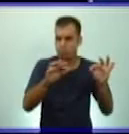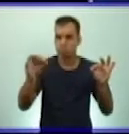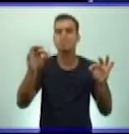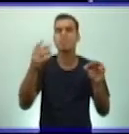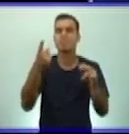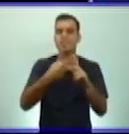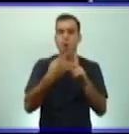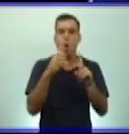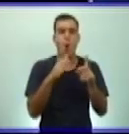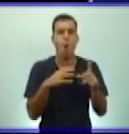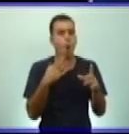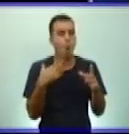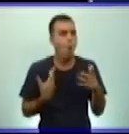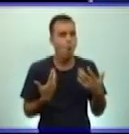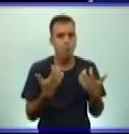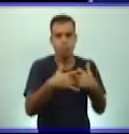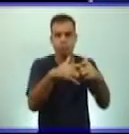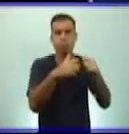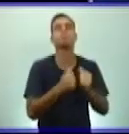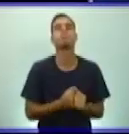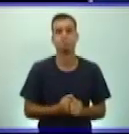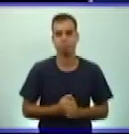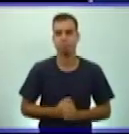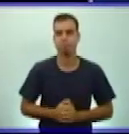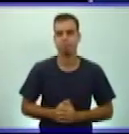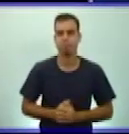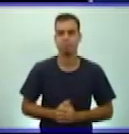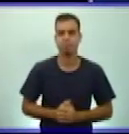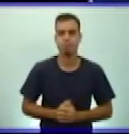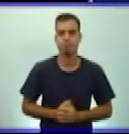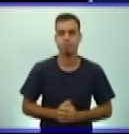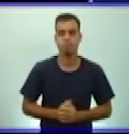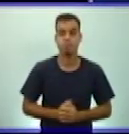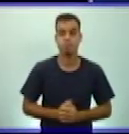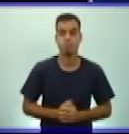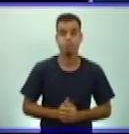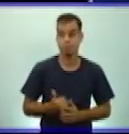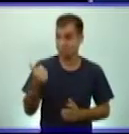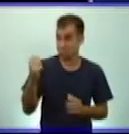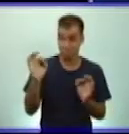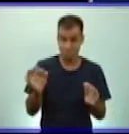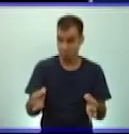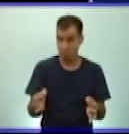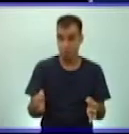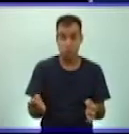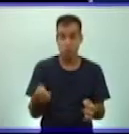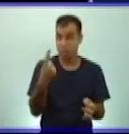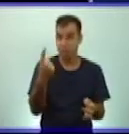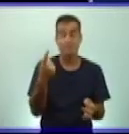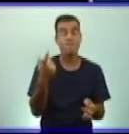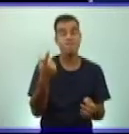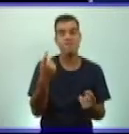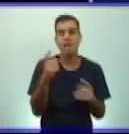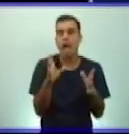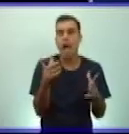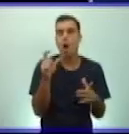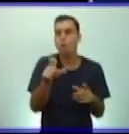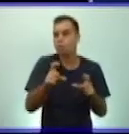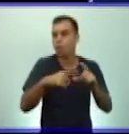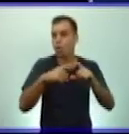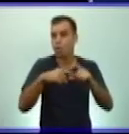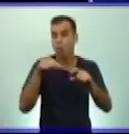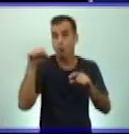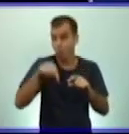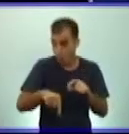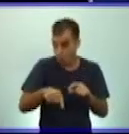y obtención de energía. Esta unidad solo nos falta los últimos contenidos que van a ser